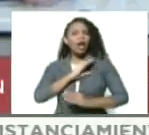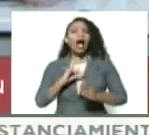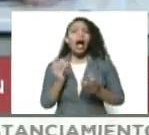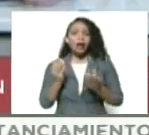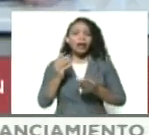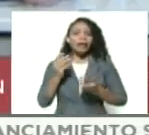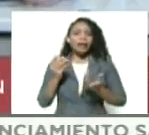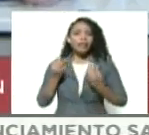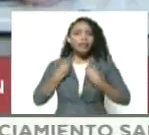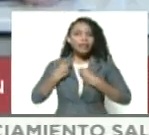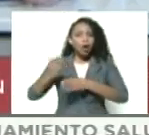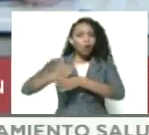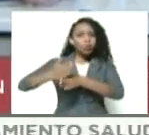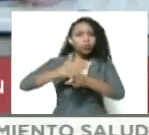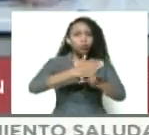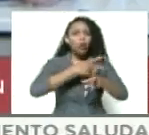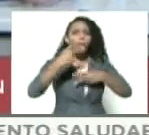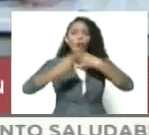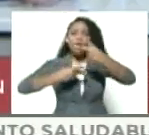convivencia política,